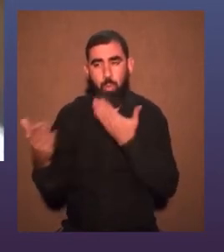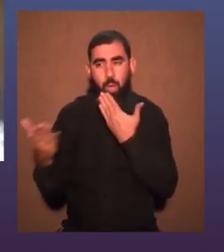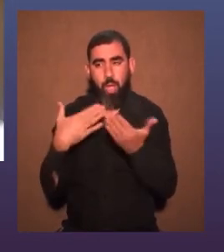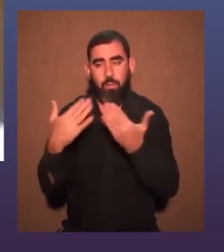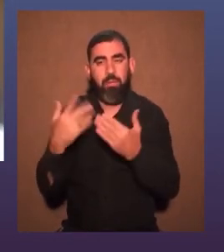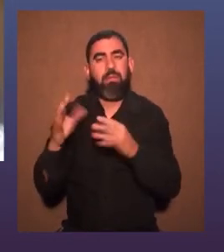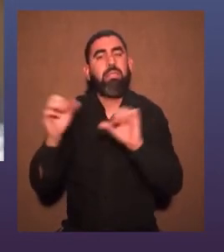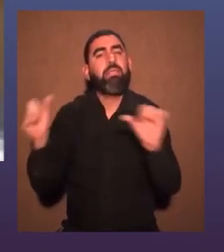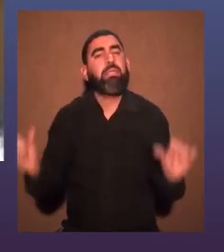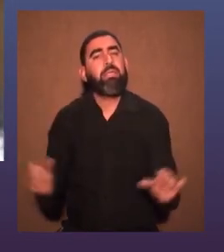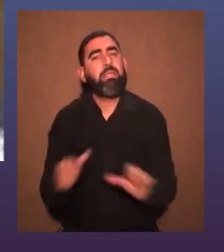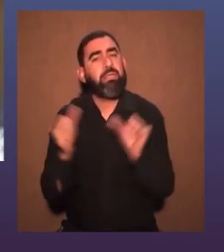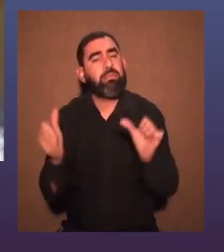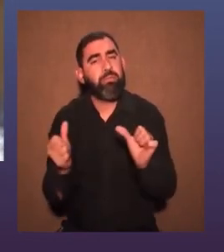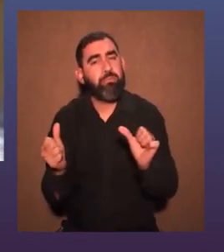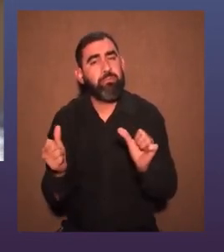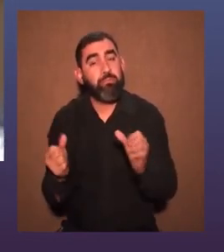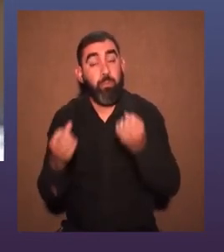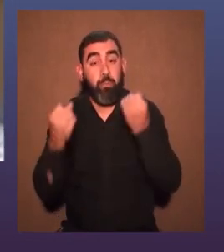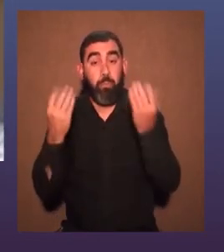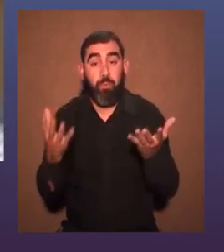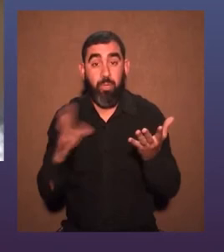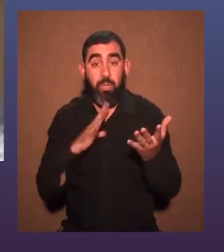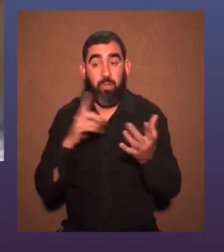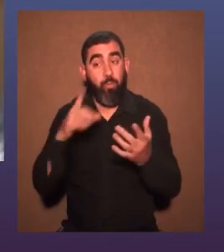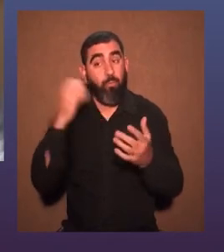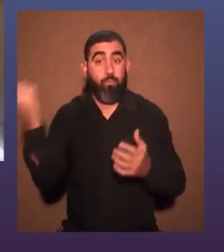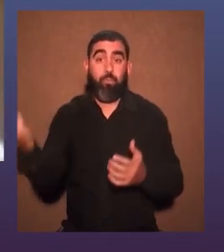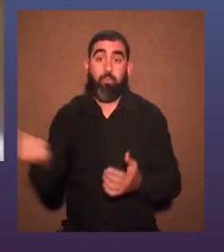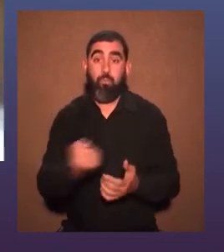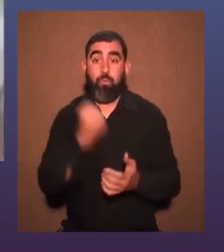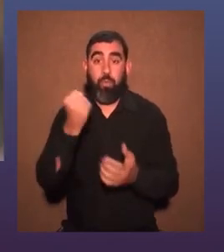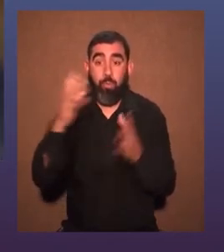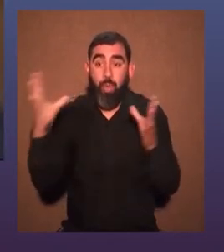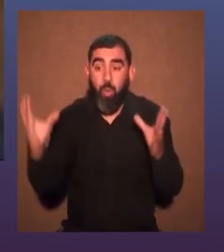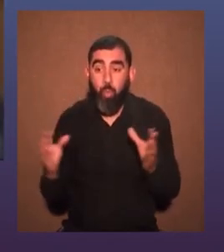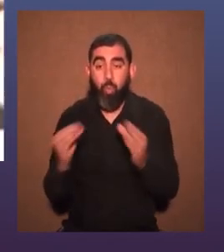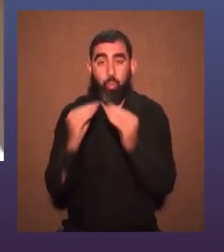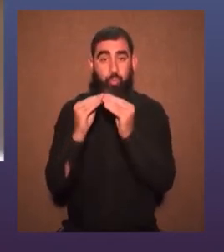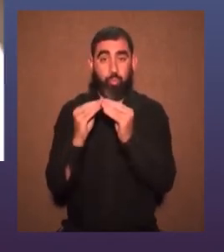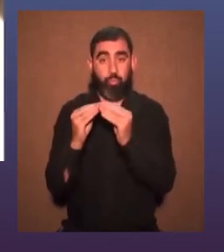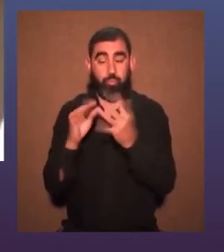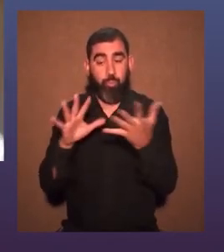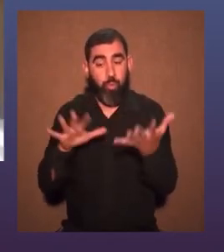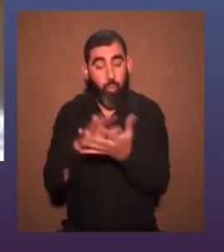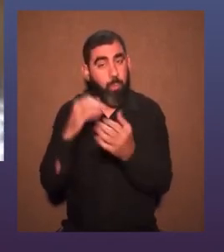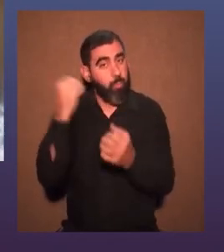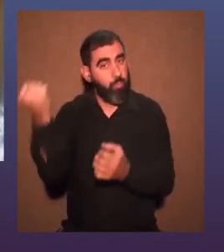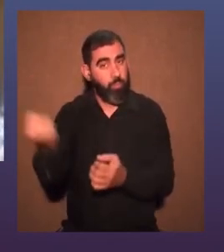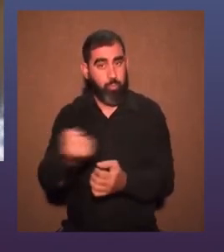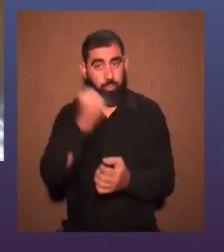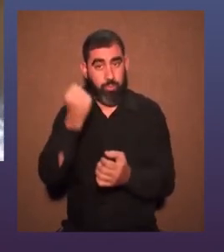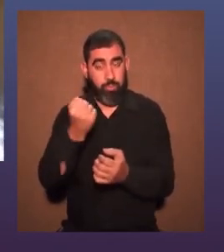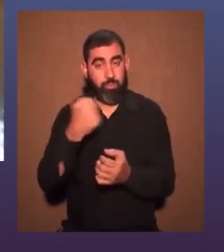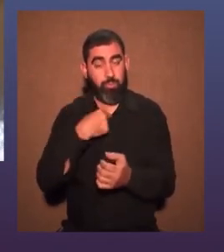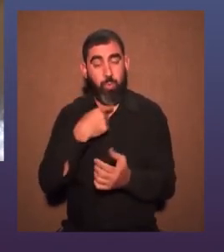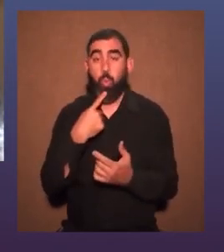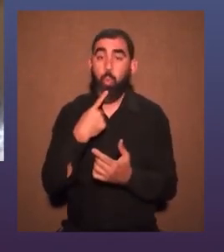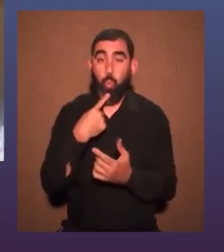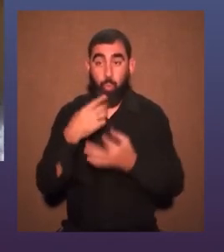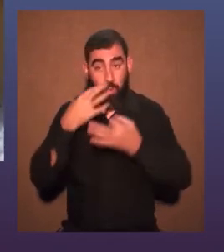con Gabriel. ¿Qué hacemos acá? O sea, porque esto es como muy esencial al conjunto, ¿viste? Estamos en un lugar muy importante de la obra y yo